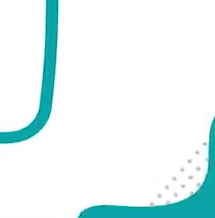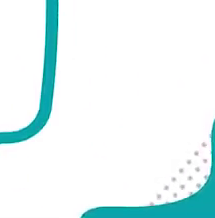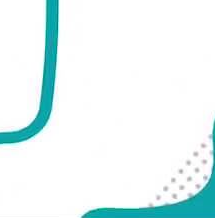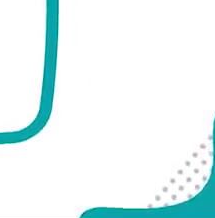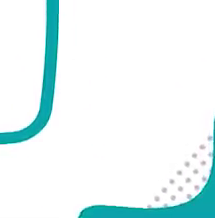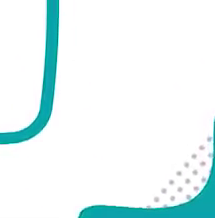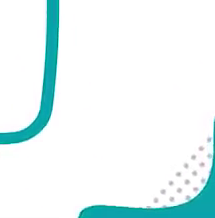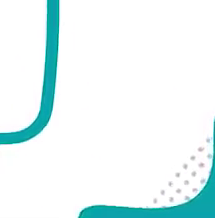¡Gracias!